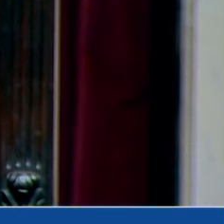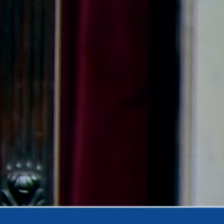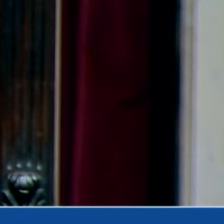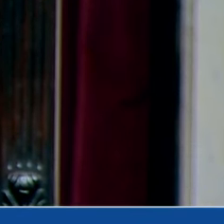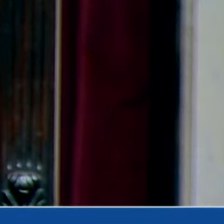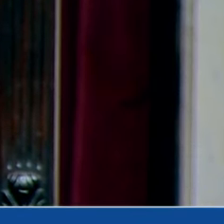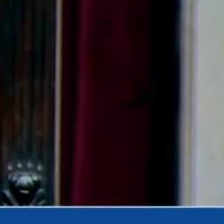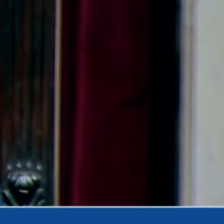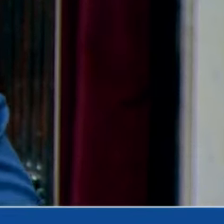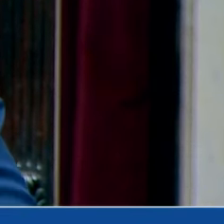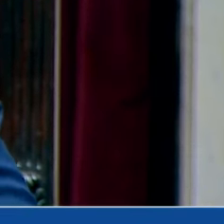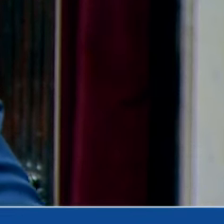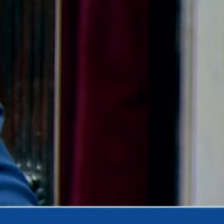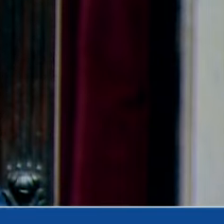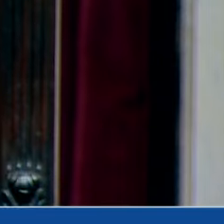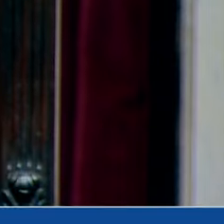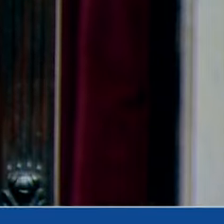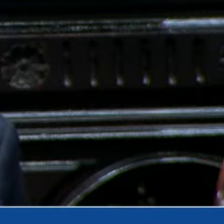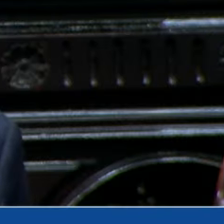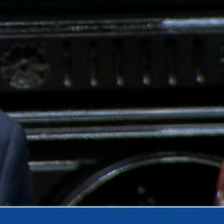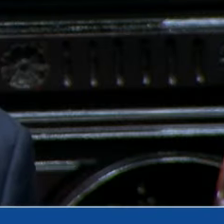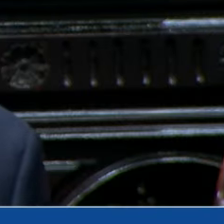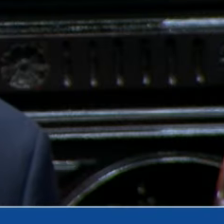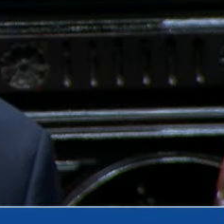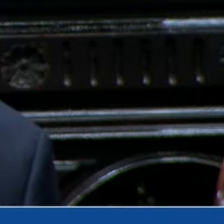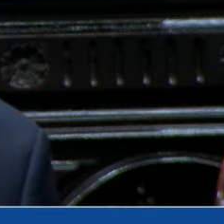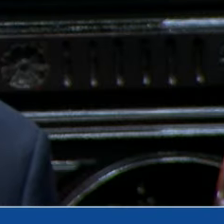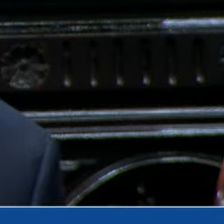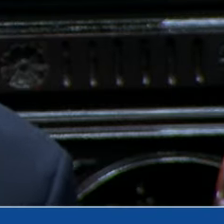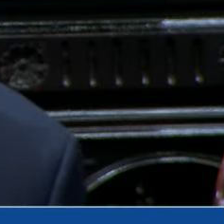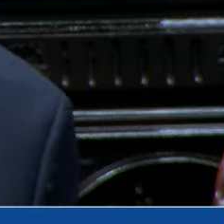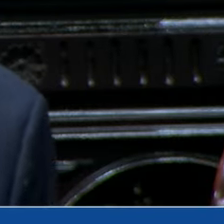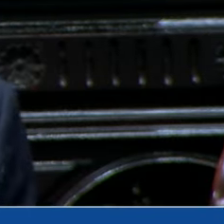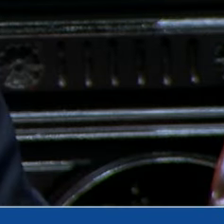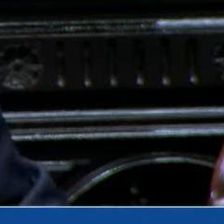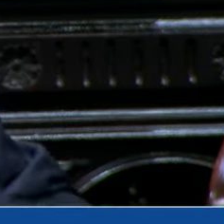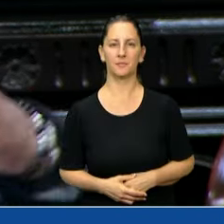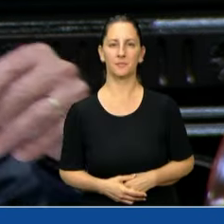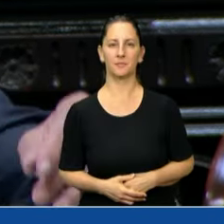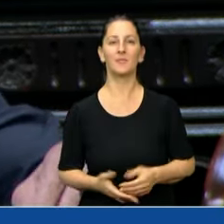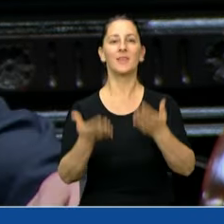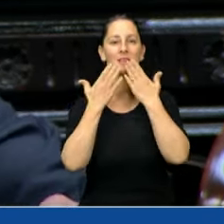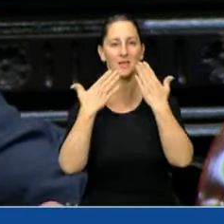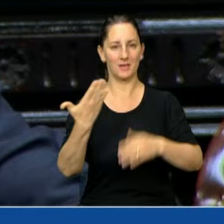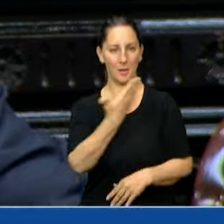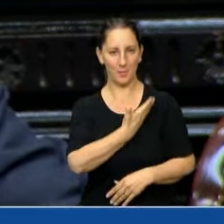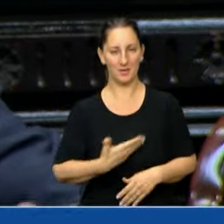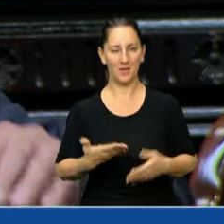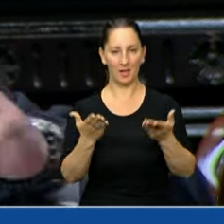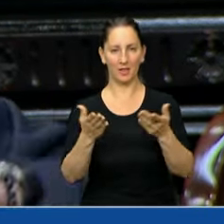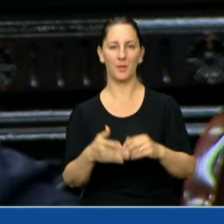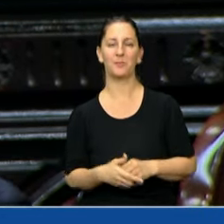provincia de Mendoza Adolfo Bermejo Gracias señor presidente tratando